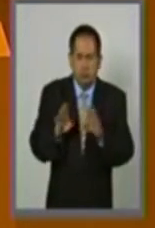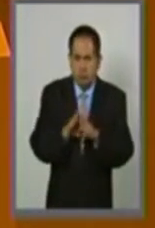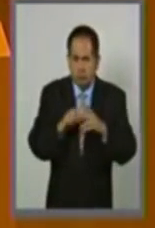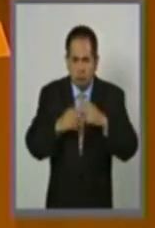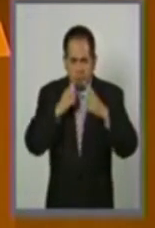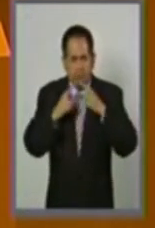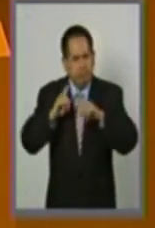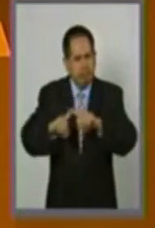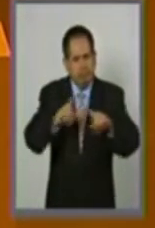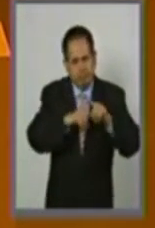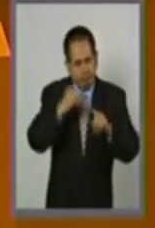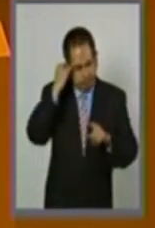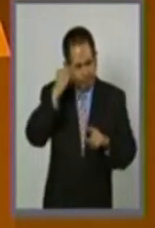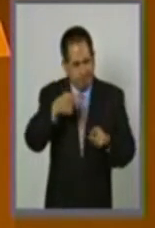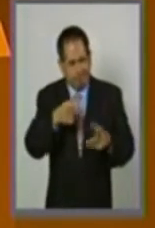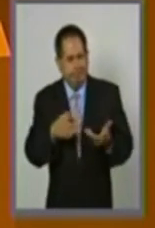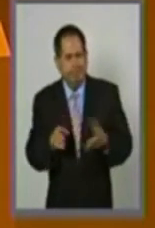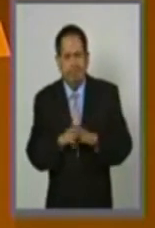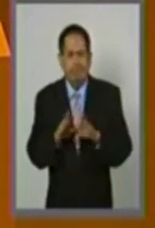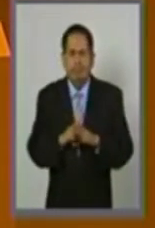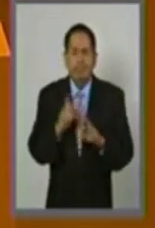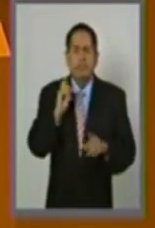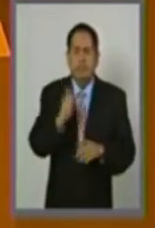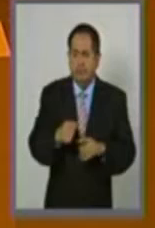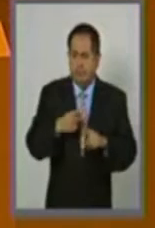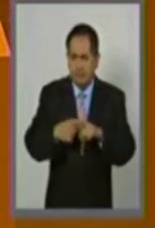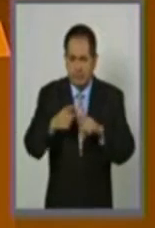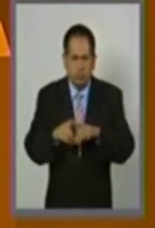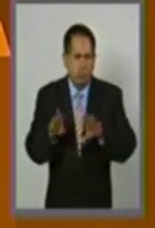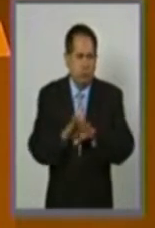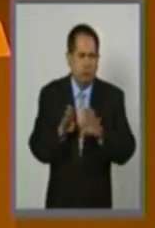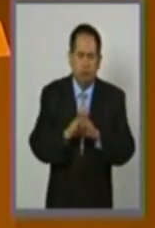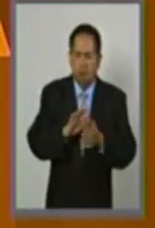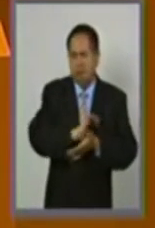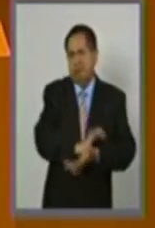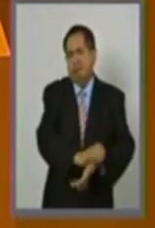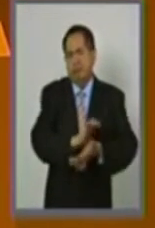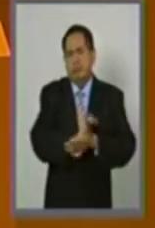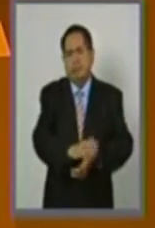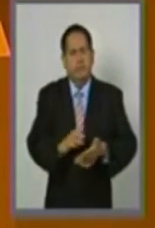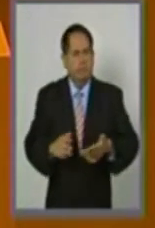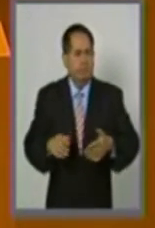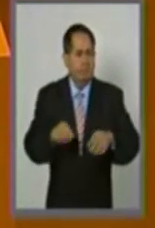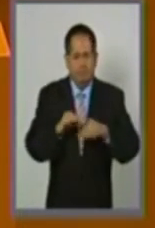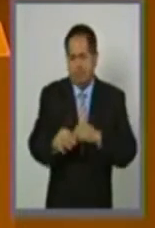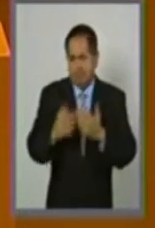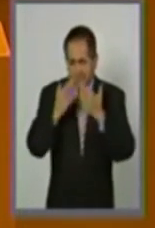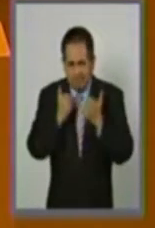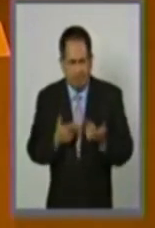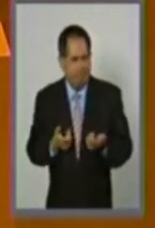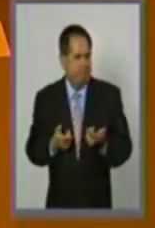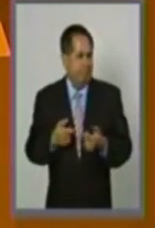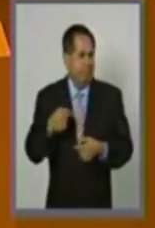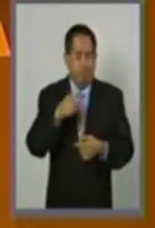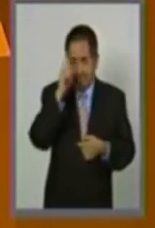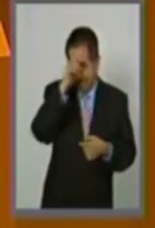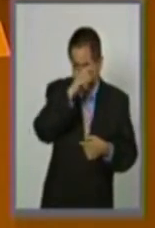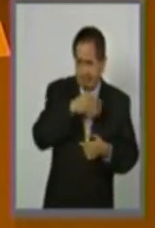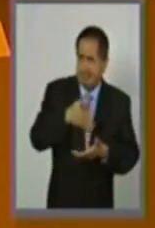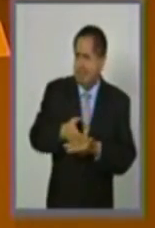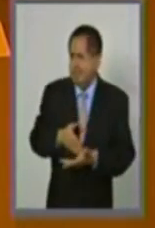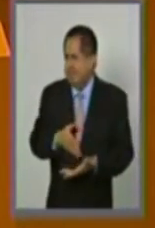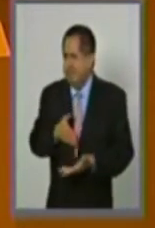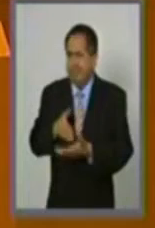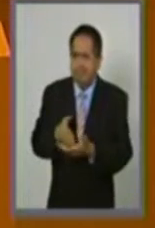diversos estigmas que llegan a manifestarse en acciones como la discriminación, el desempleo y diversas dificultades que impiden